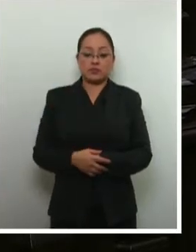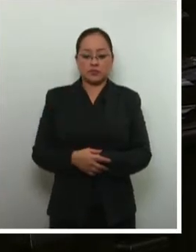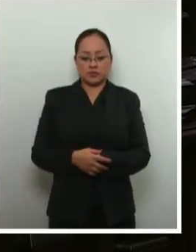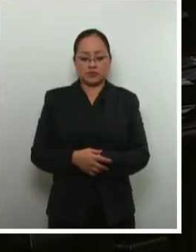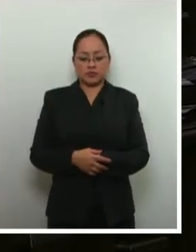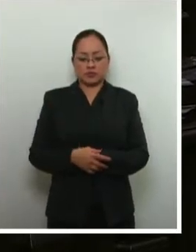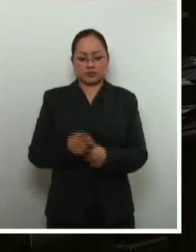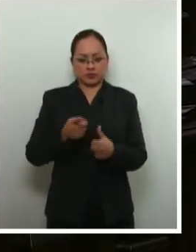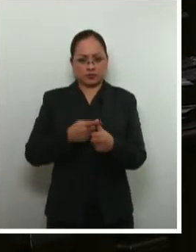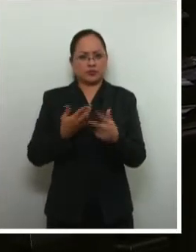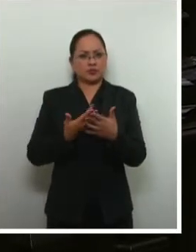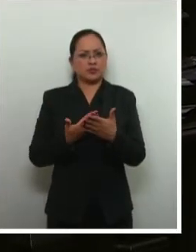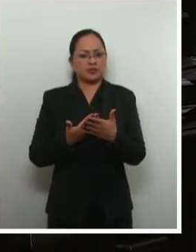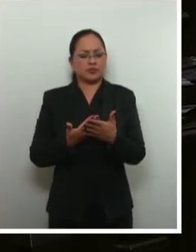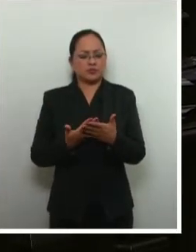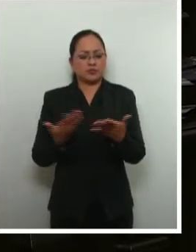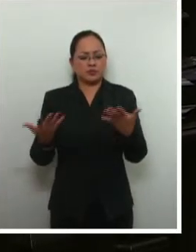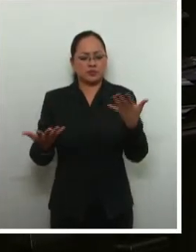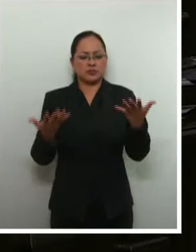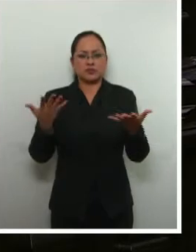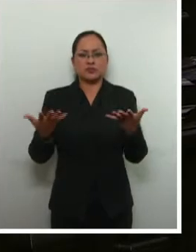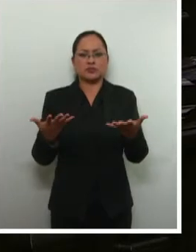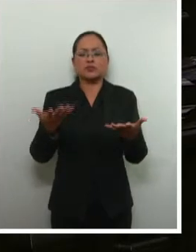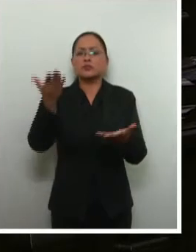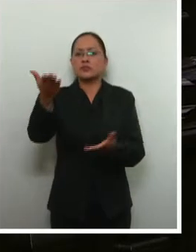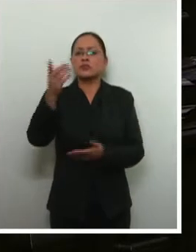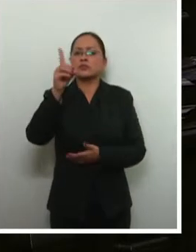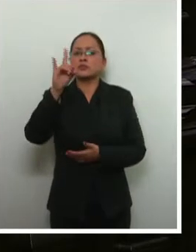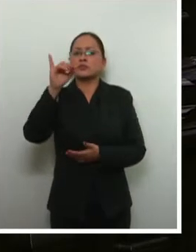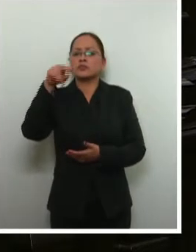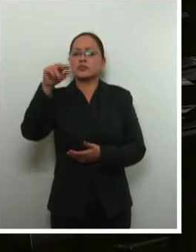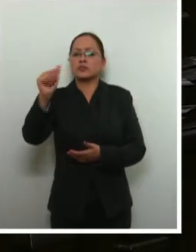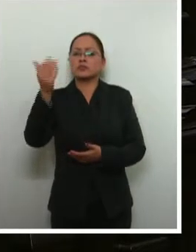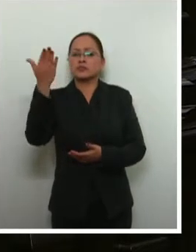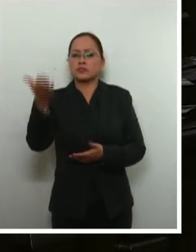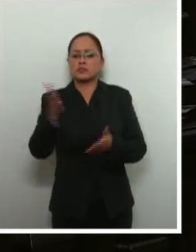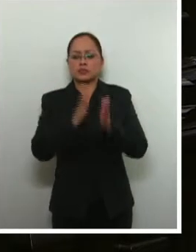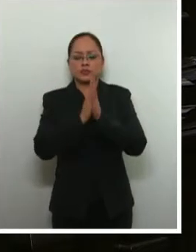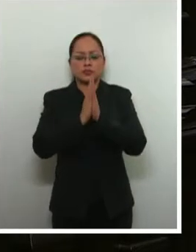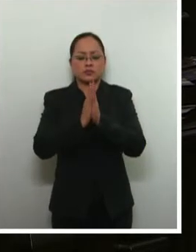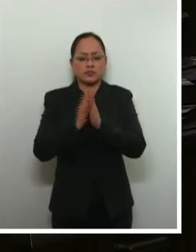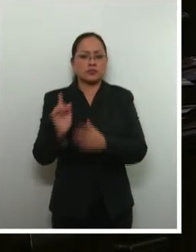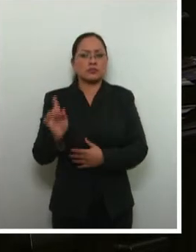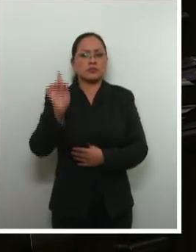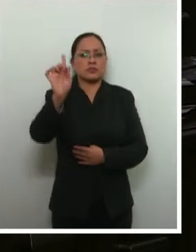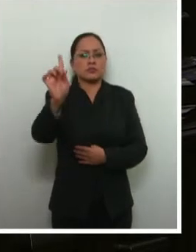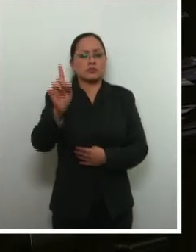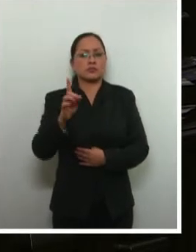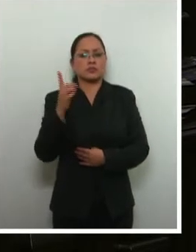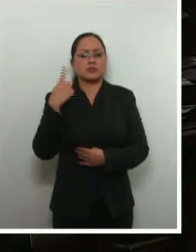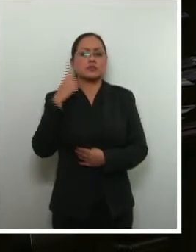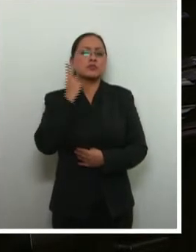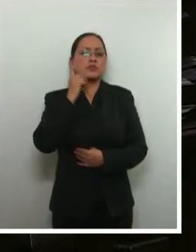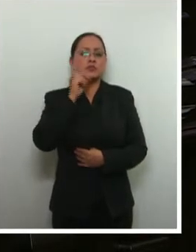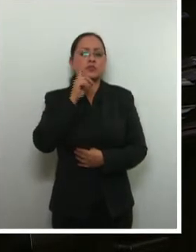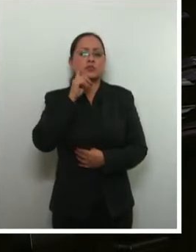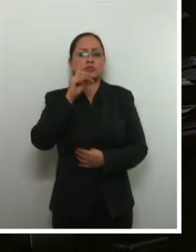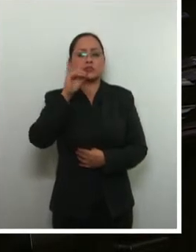Ahorita para entrar, ¿quién va a ser? Diana. Diana, por favor, tiene el uso de la palabra la